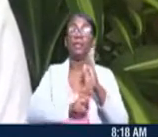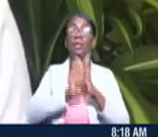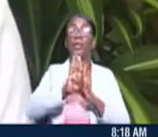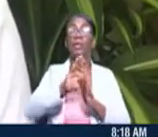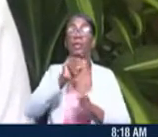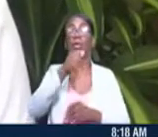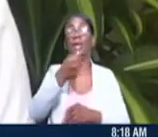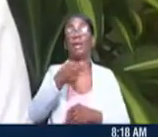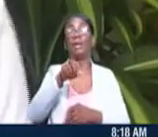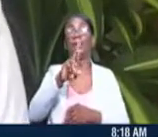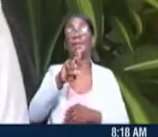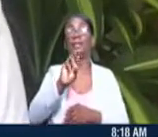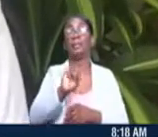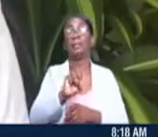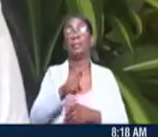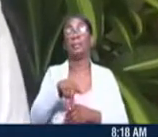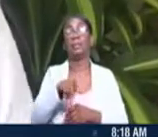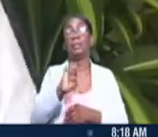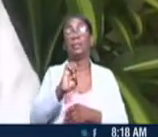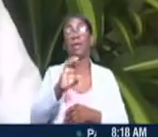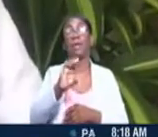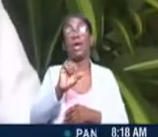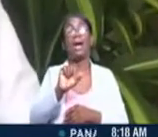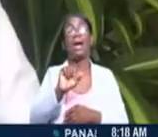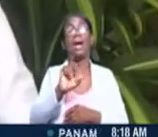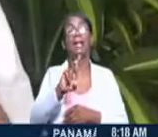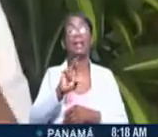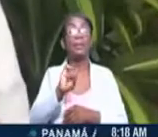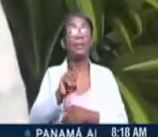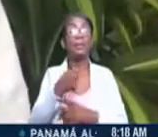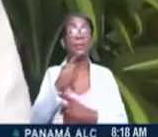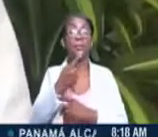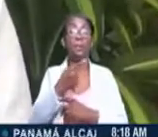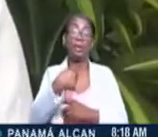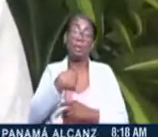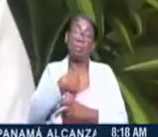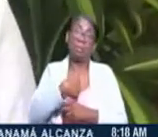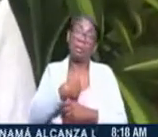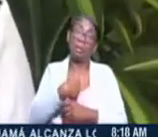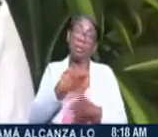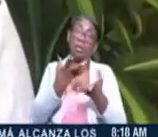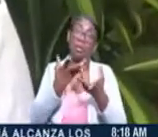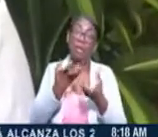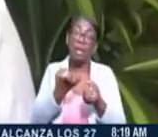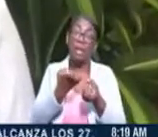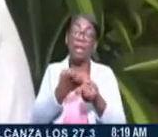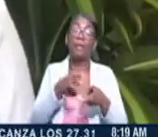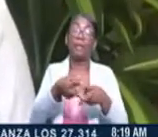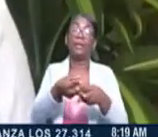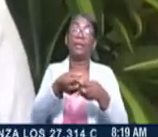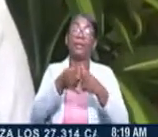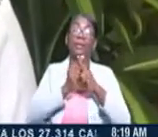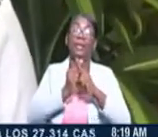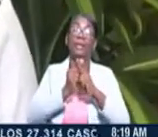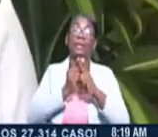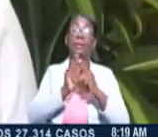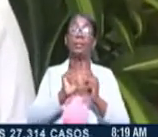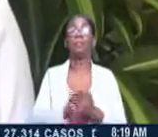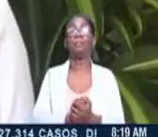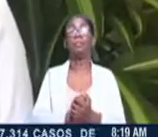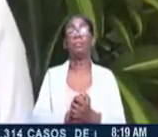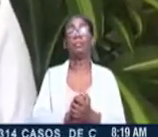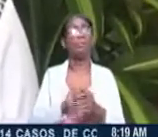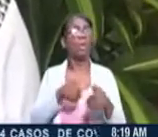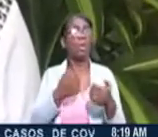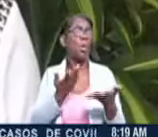sector y se preguntan, bueno, si a mí me interesa, soy pescador, quisiera accesar este préstamo, pues los